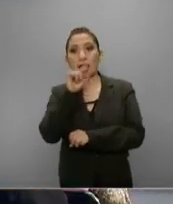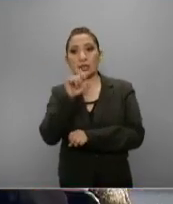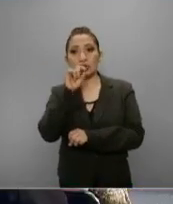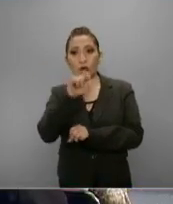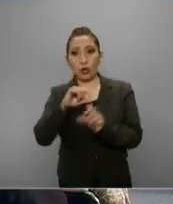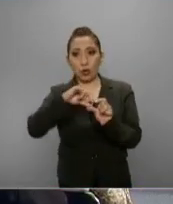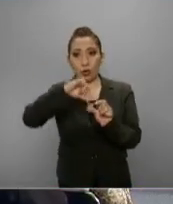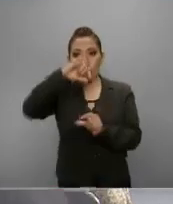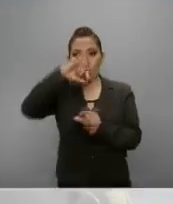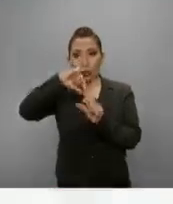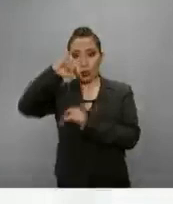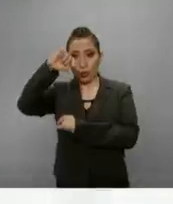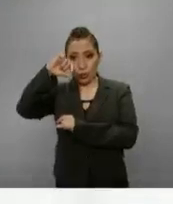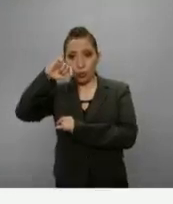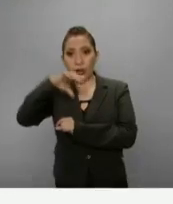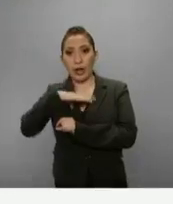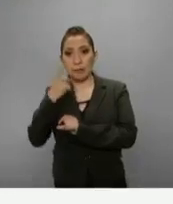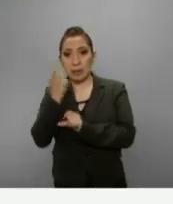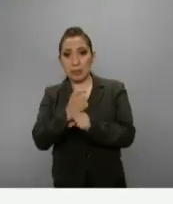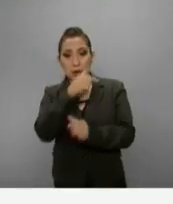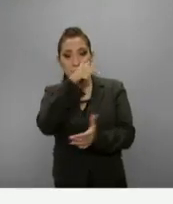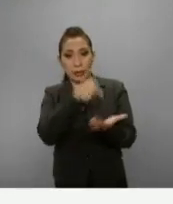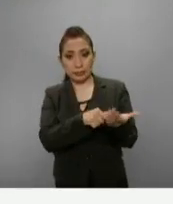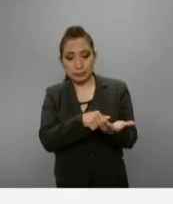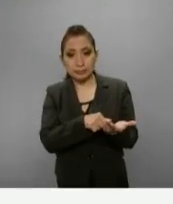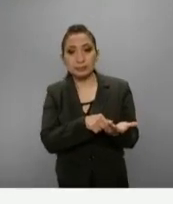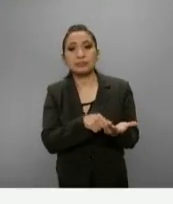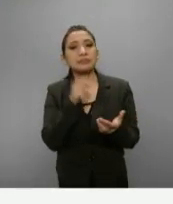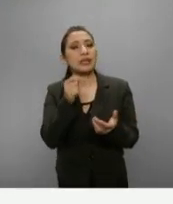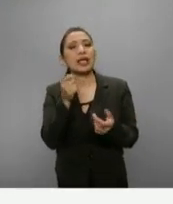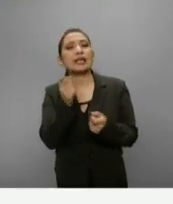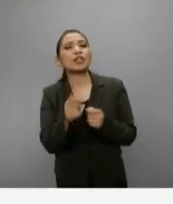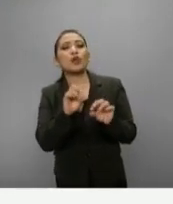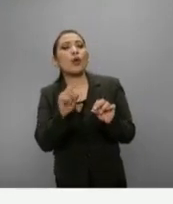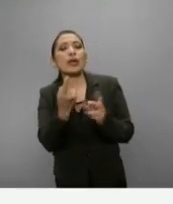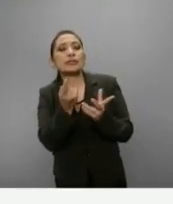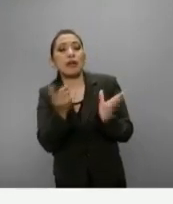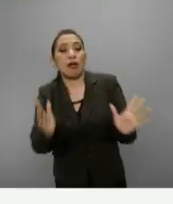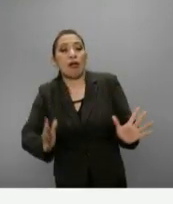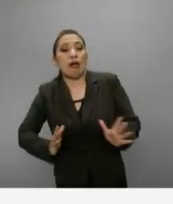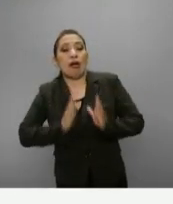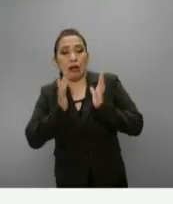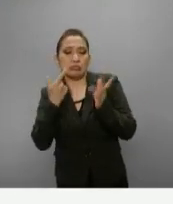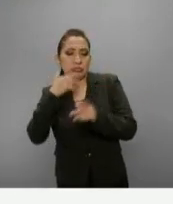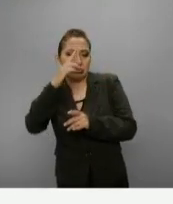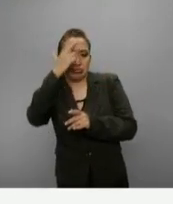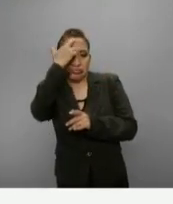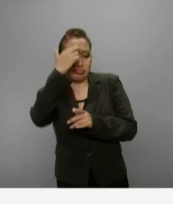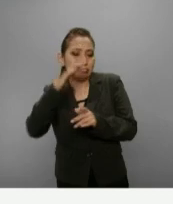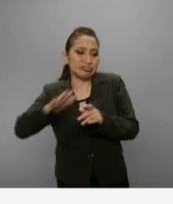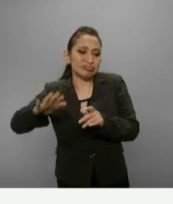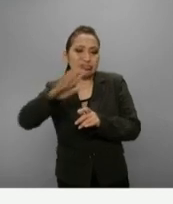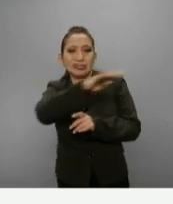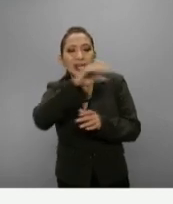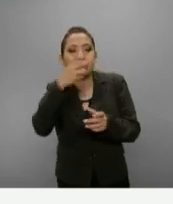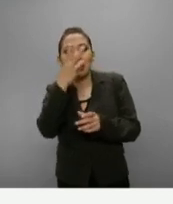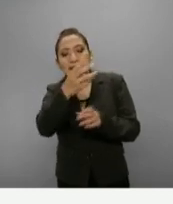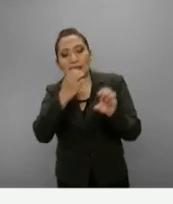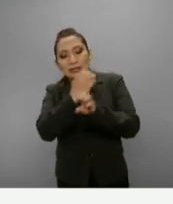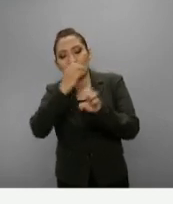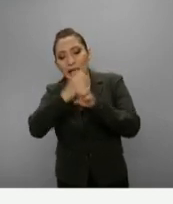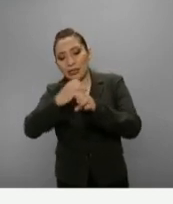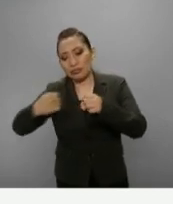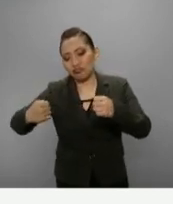Jalisco, precisamente en los primeros lugares. Esto realmente no es tanto de extrañarse. Recuerden que son las